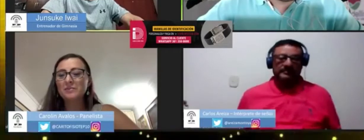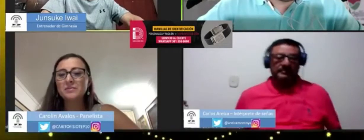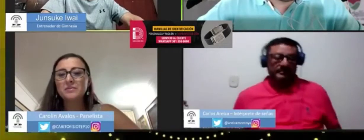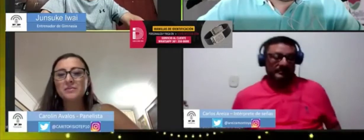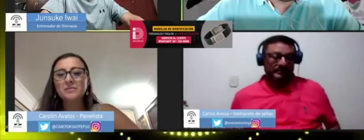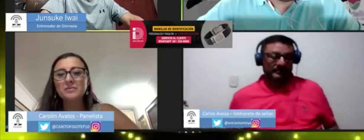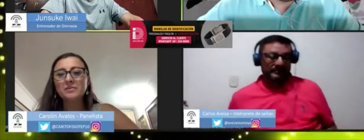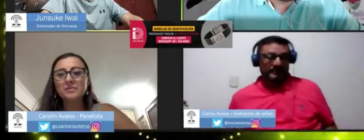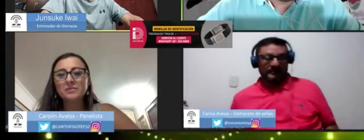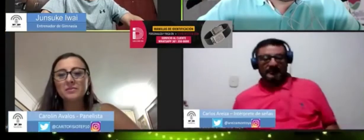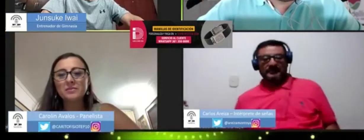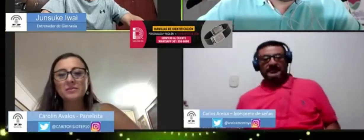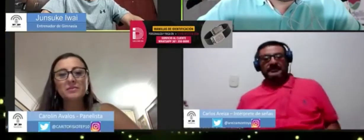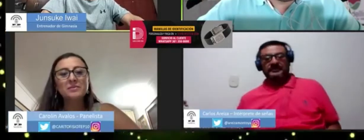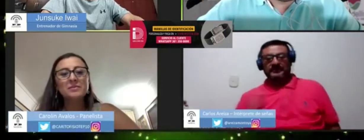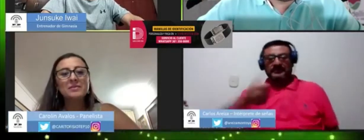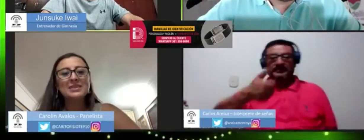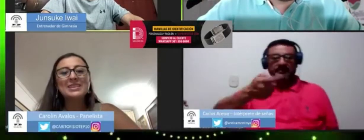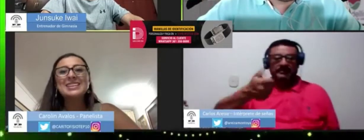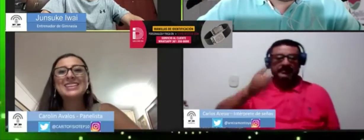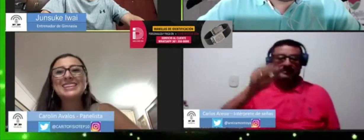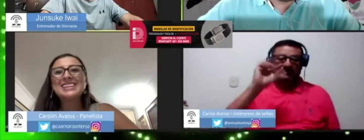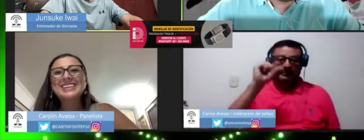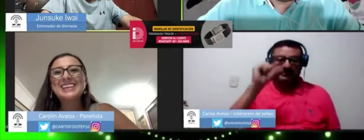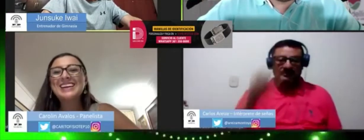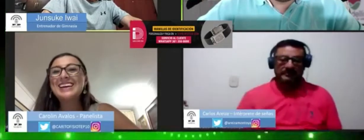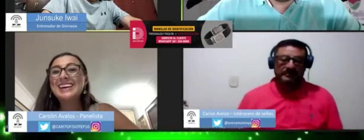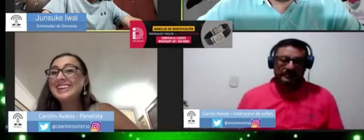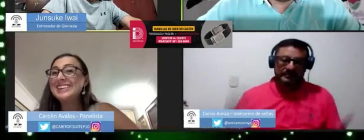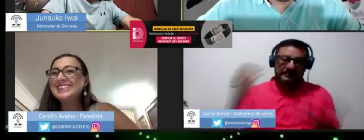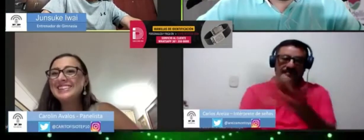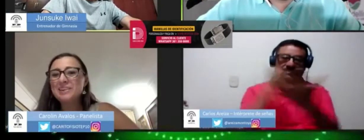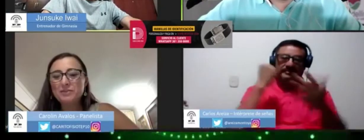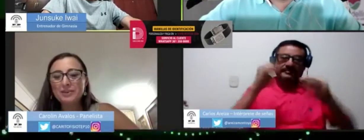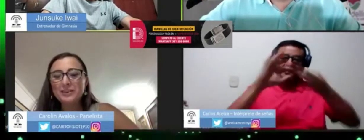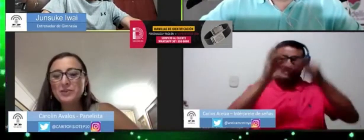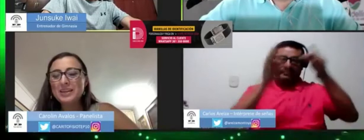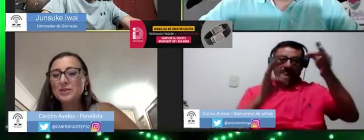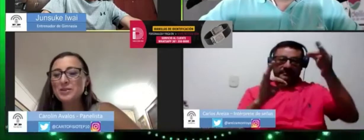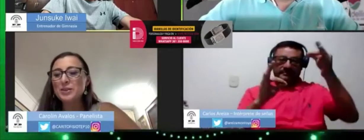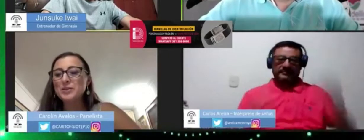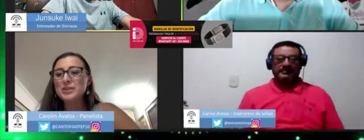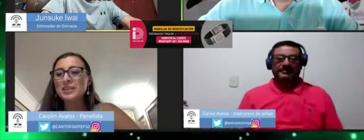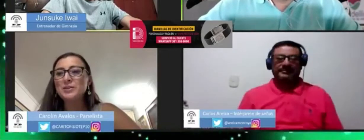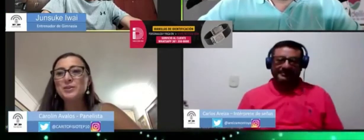faltó 5 centavitos y no alcanzó. El profe usa